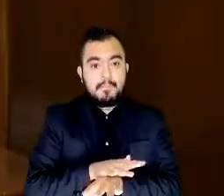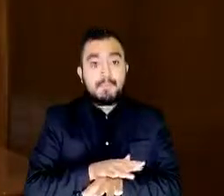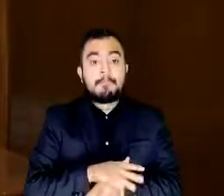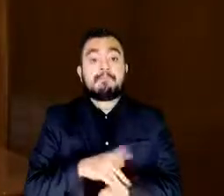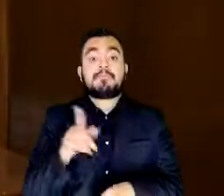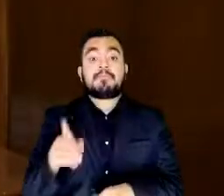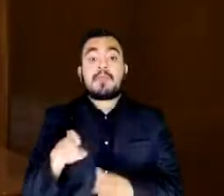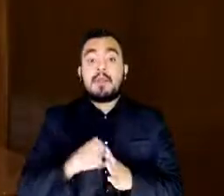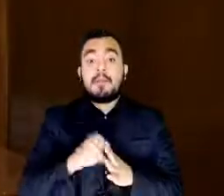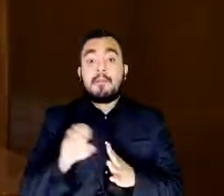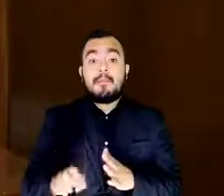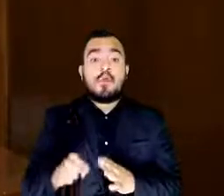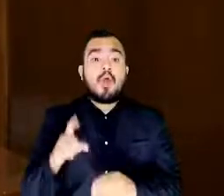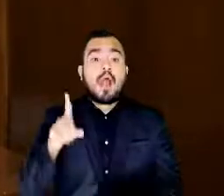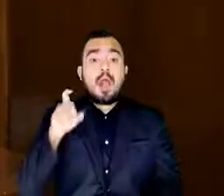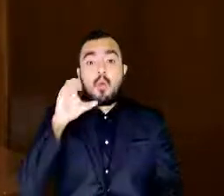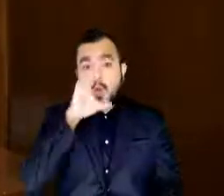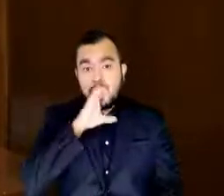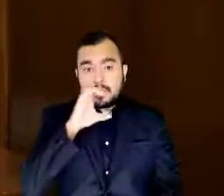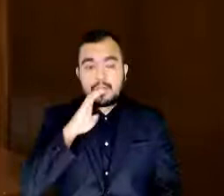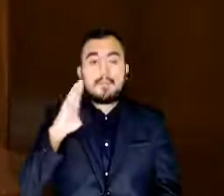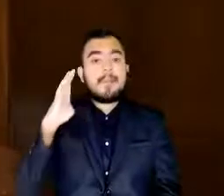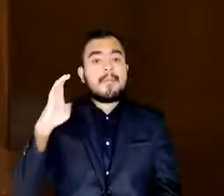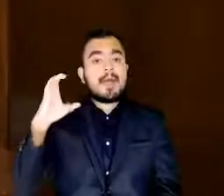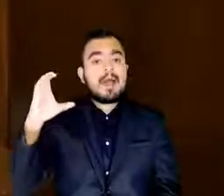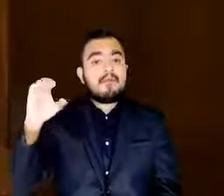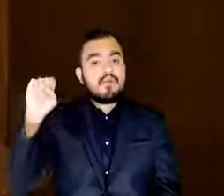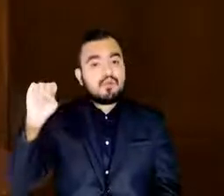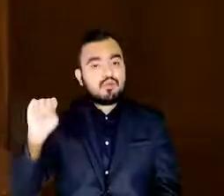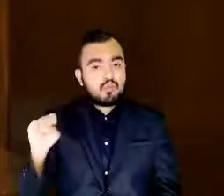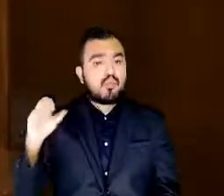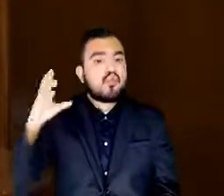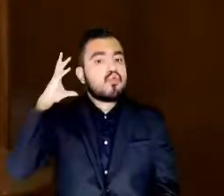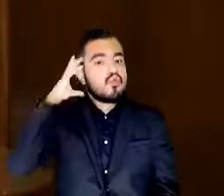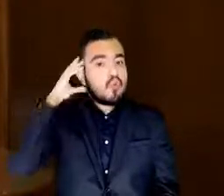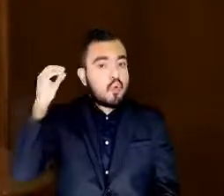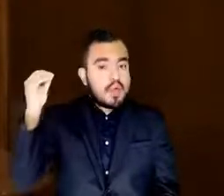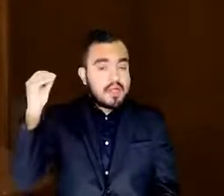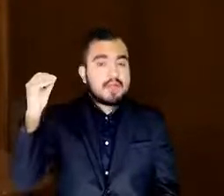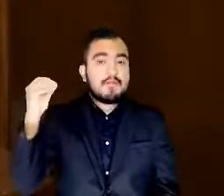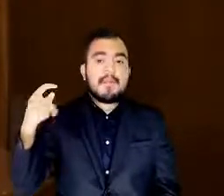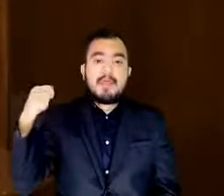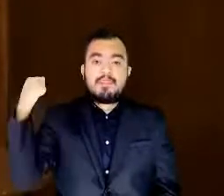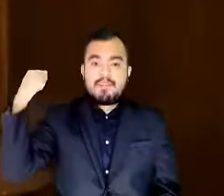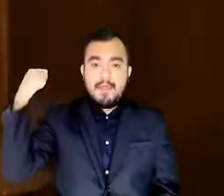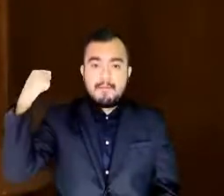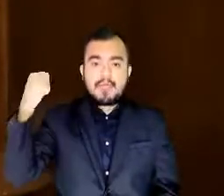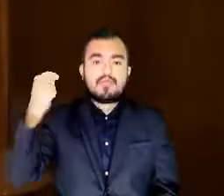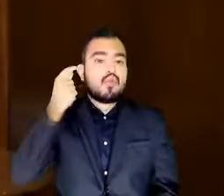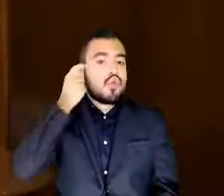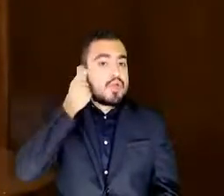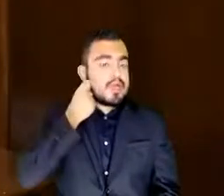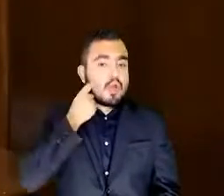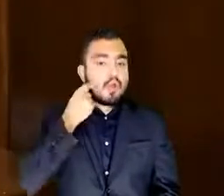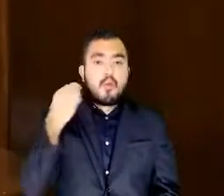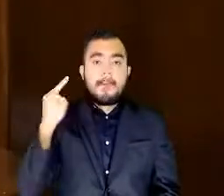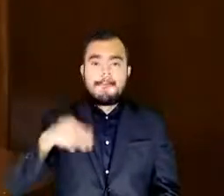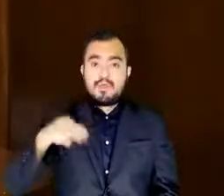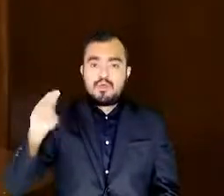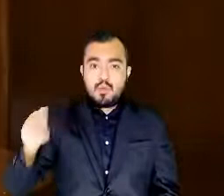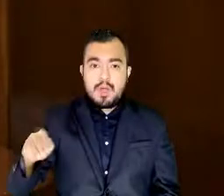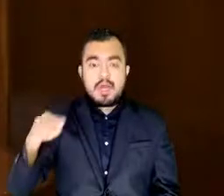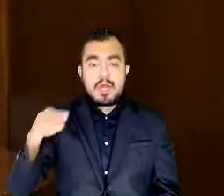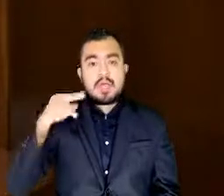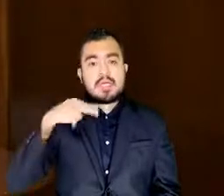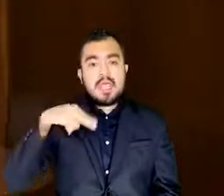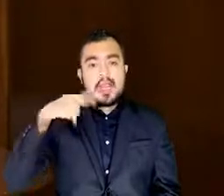En estados como Aguascalientes, Baja California Sur, Colima, Tabasco, Guerrero, Michoacán, Nayarit, Nuevo León,